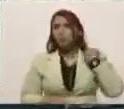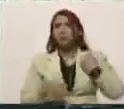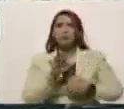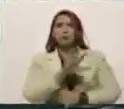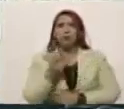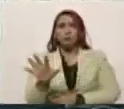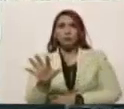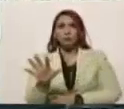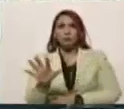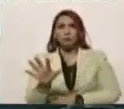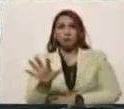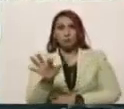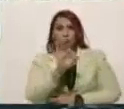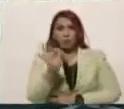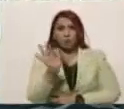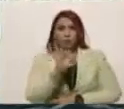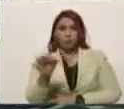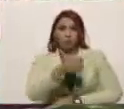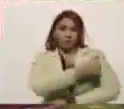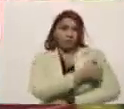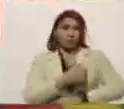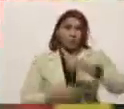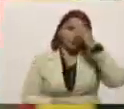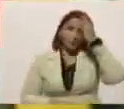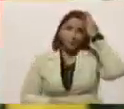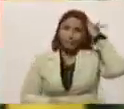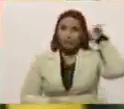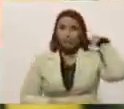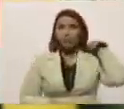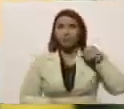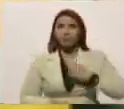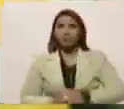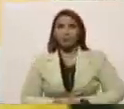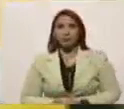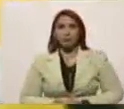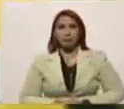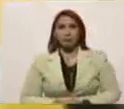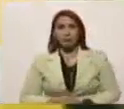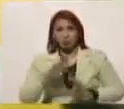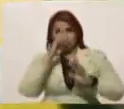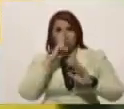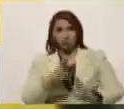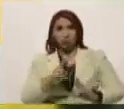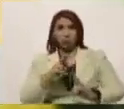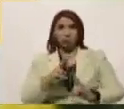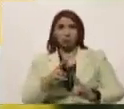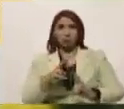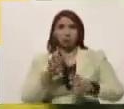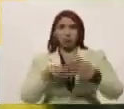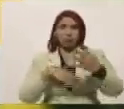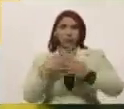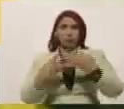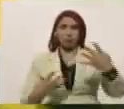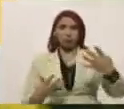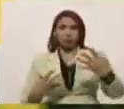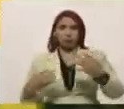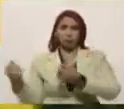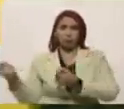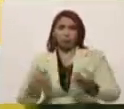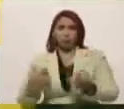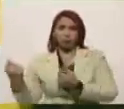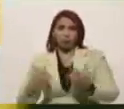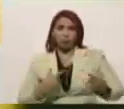55% de vacunados. Y si se cumple el cronograma de llegada de